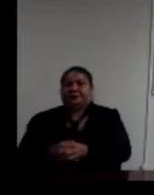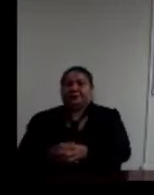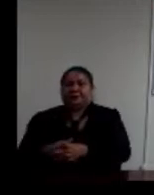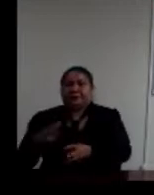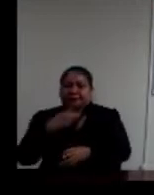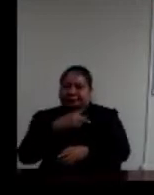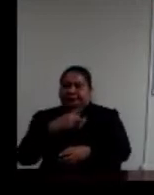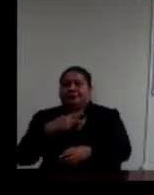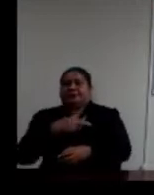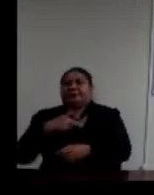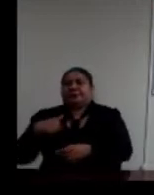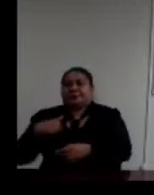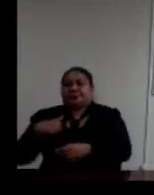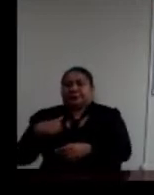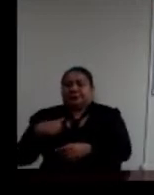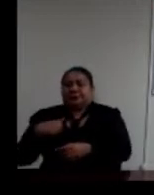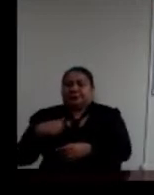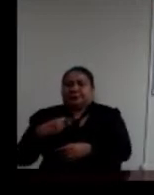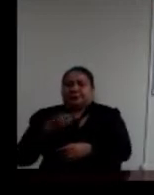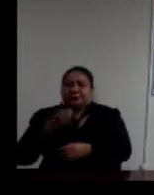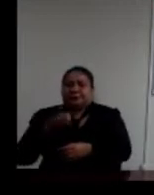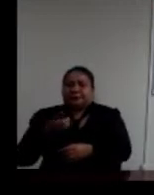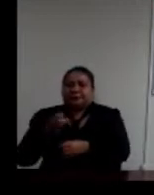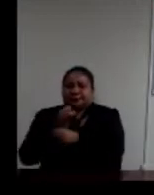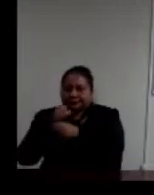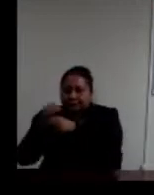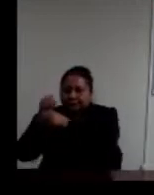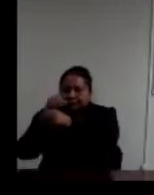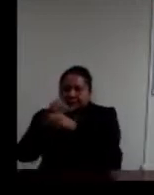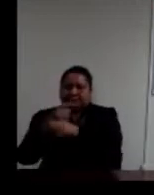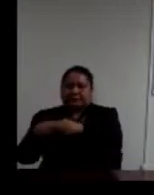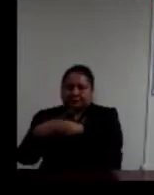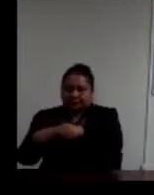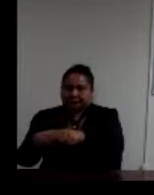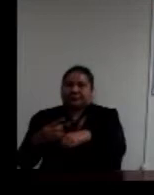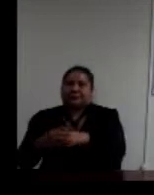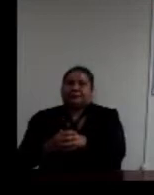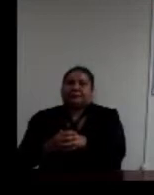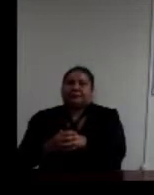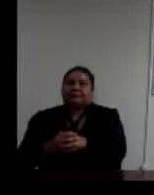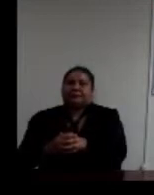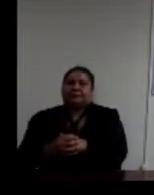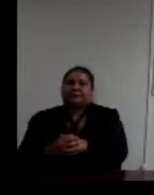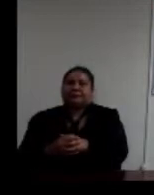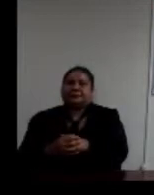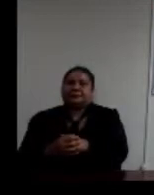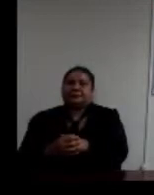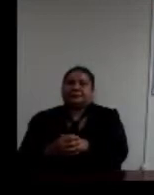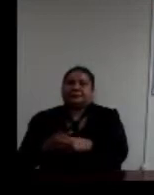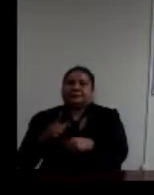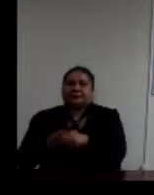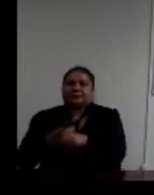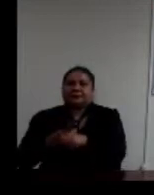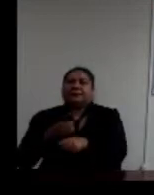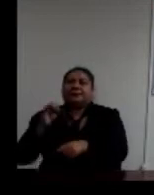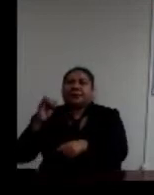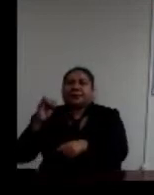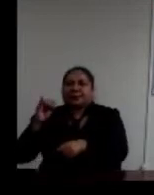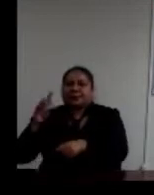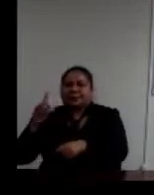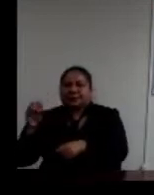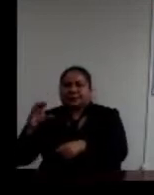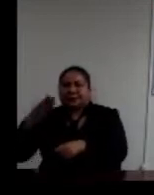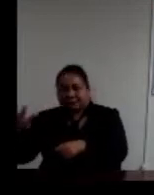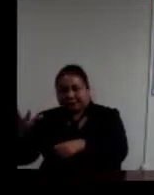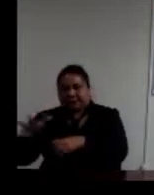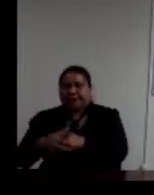regimos en base a la clasificación internacional de las enfermedades, que es la CIE-10. La CIE-10 sigue estableciendo